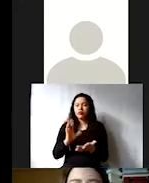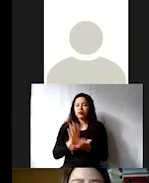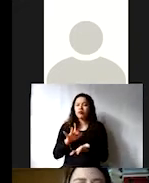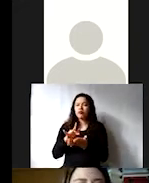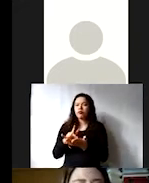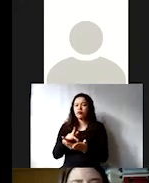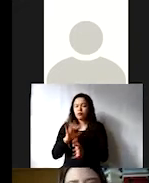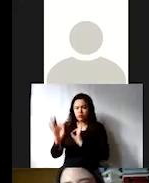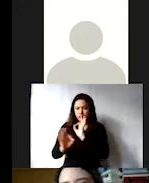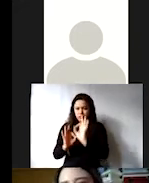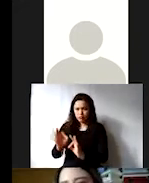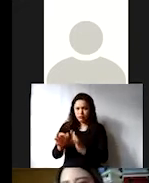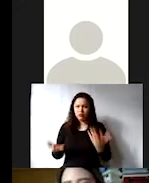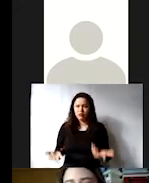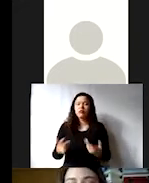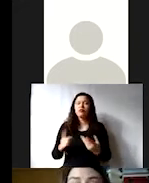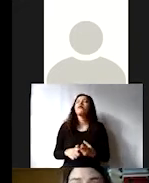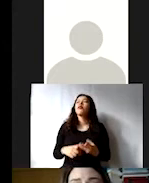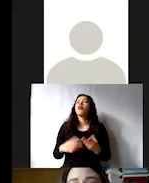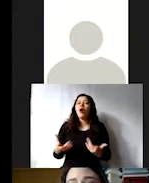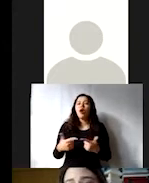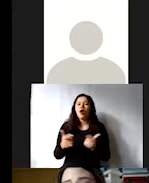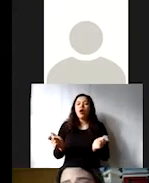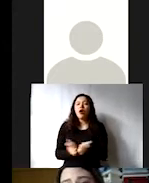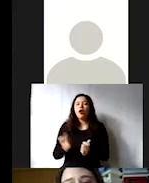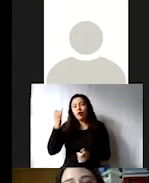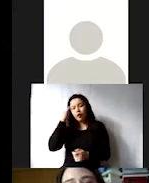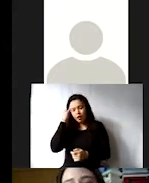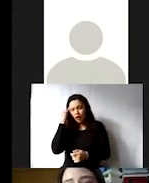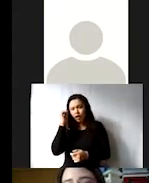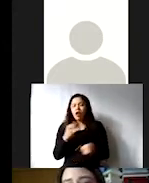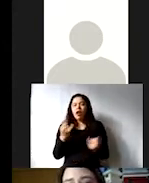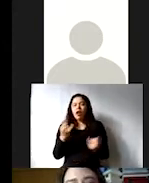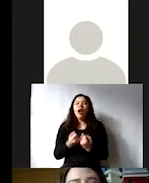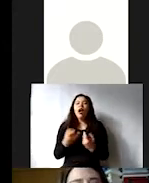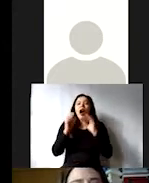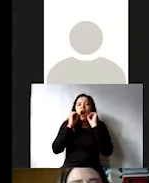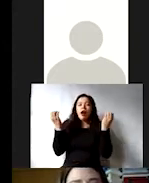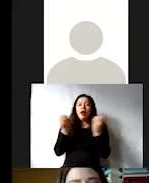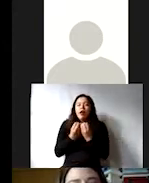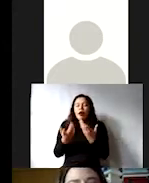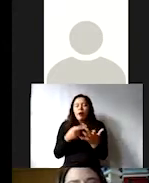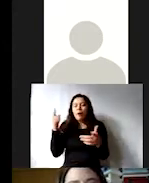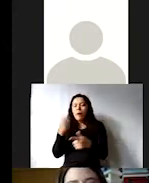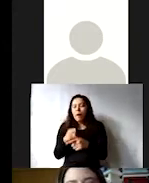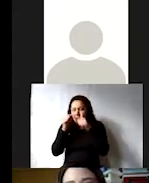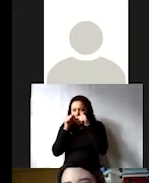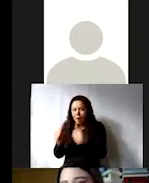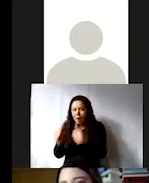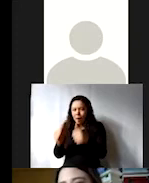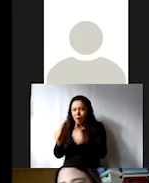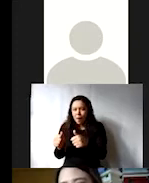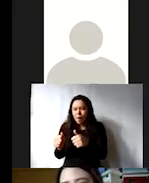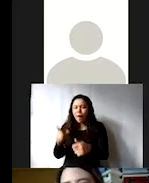o grupos indígenas, puedo ser una organización que trabaja a lo mejor en